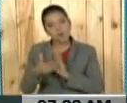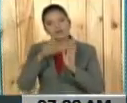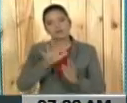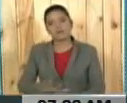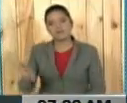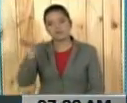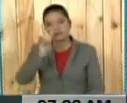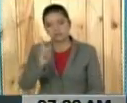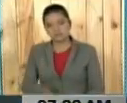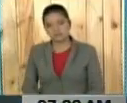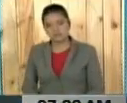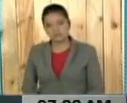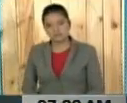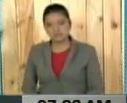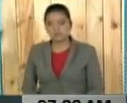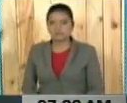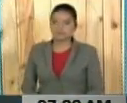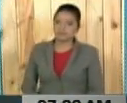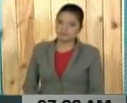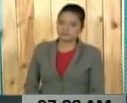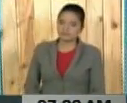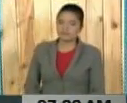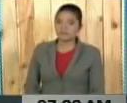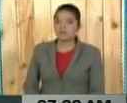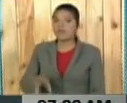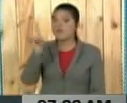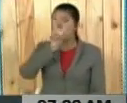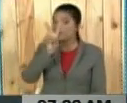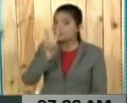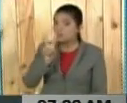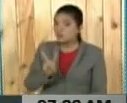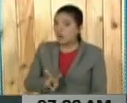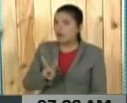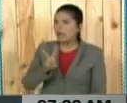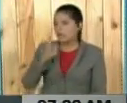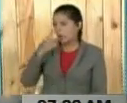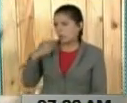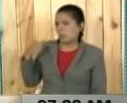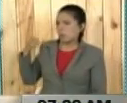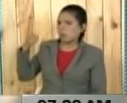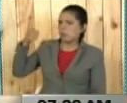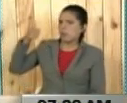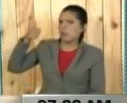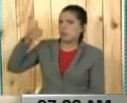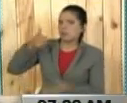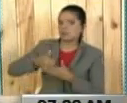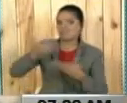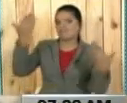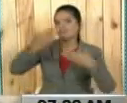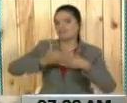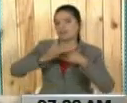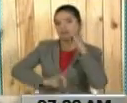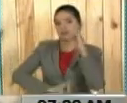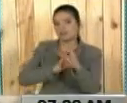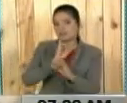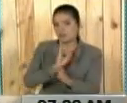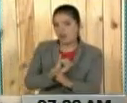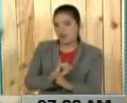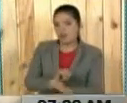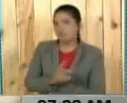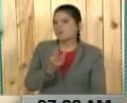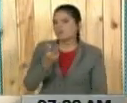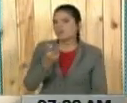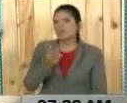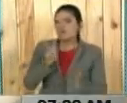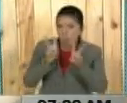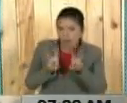país? Bueno, Venezuela está sometida hace muchísimo tiempo a un cerco mediático internacional. Eso no es una realidad